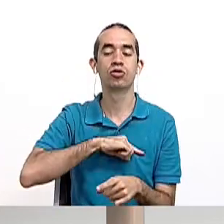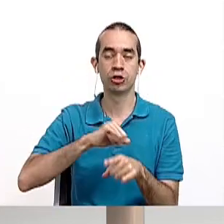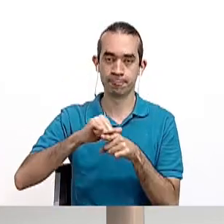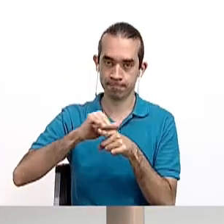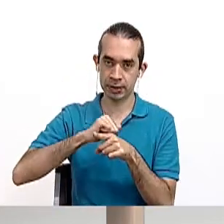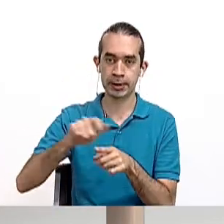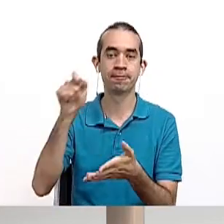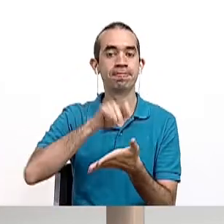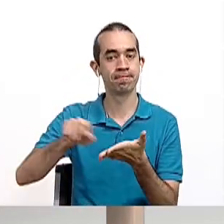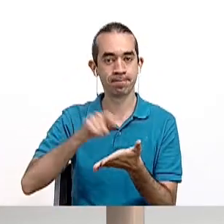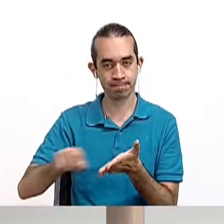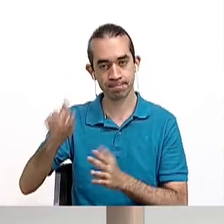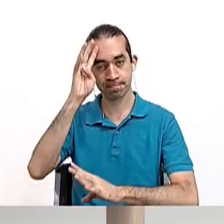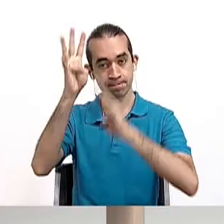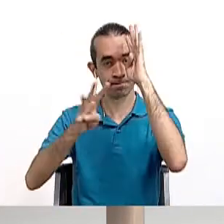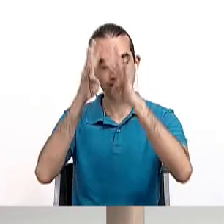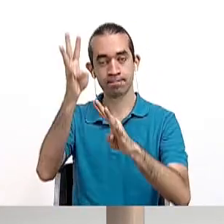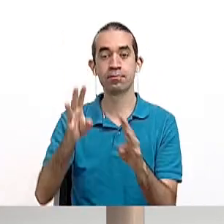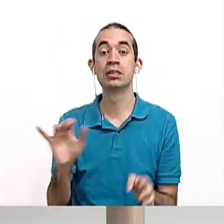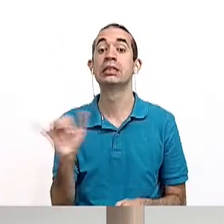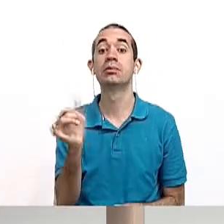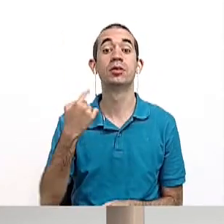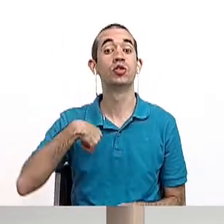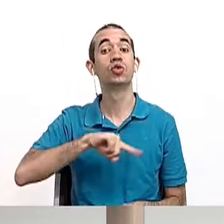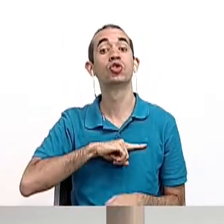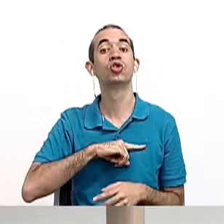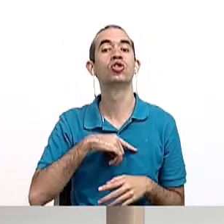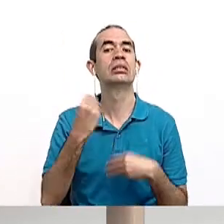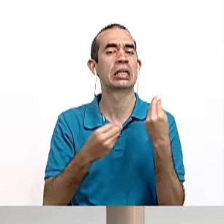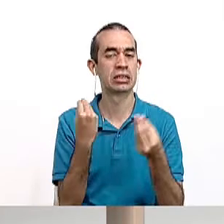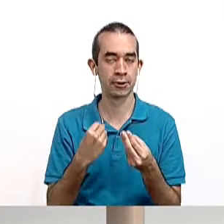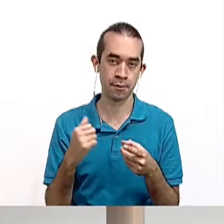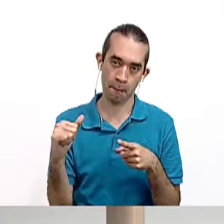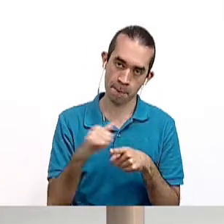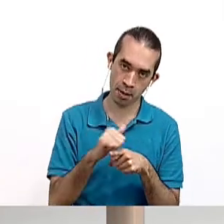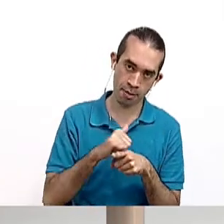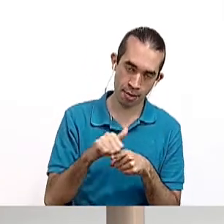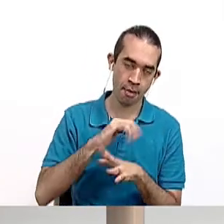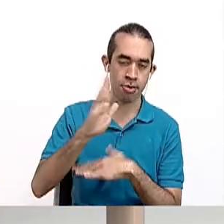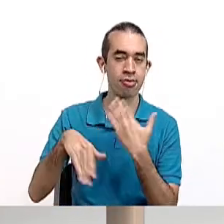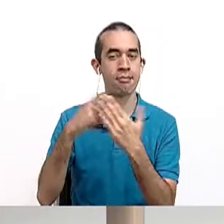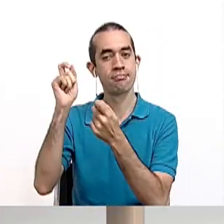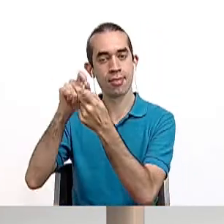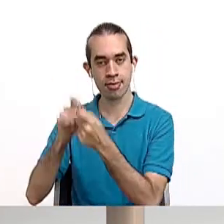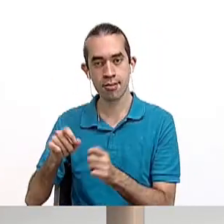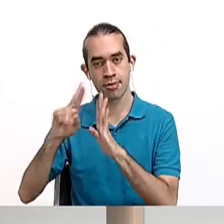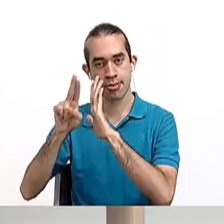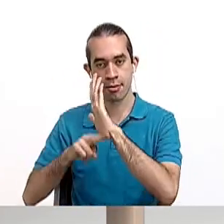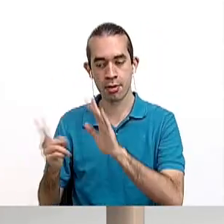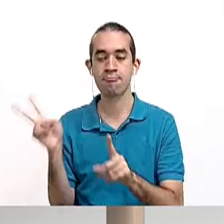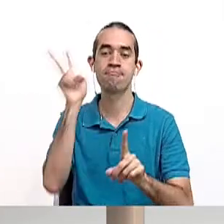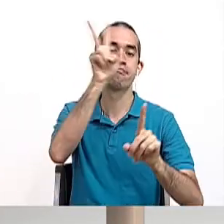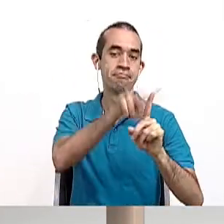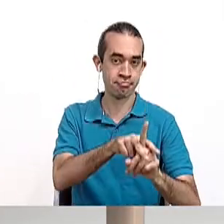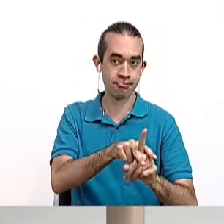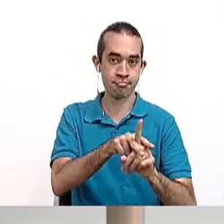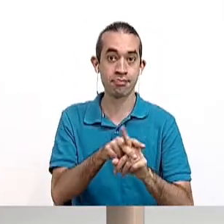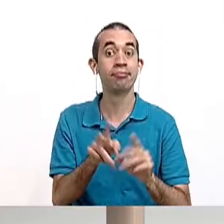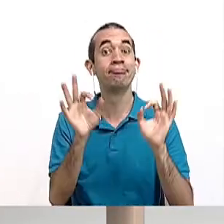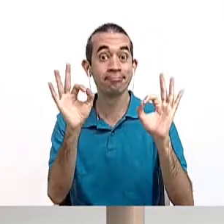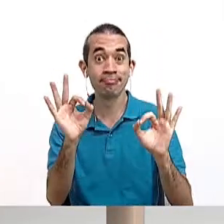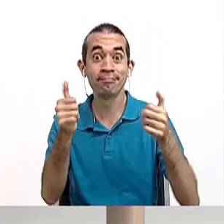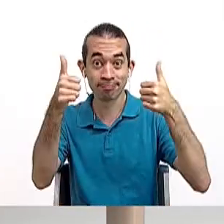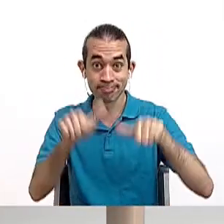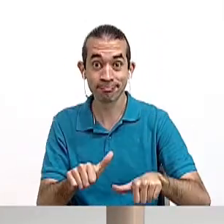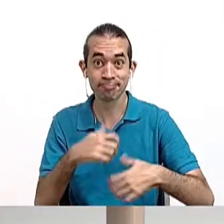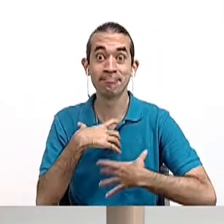producción textual creativa, pero también vamos a practicar, considerar todos esos detallitos de norma. ¿Les parece?